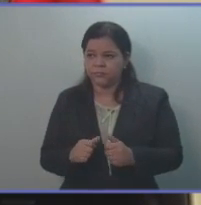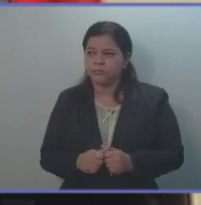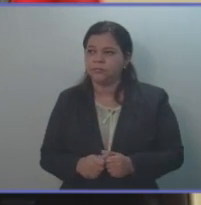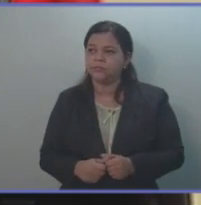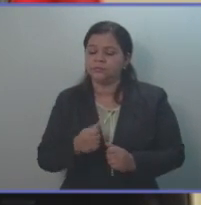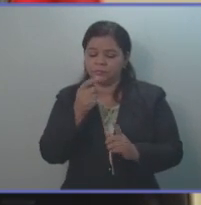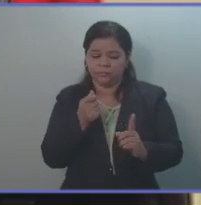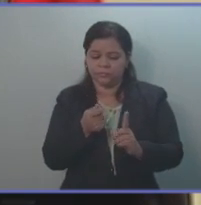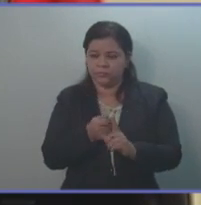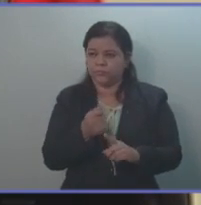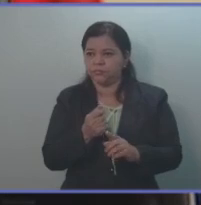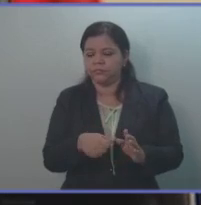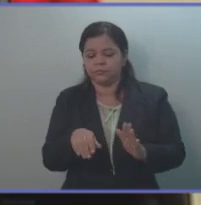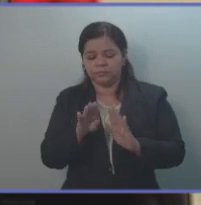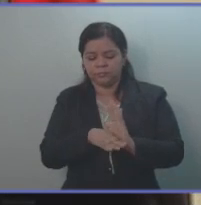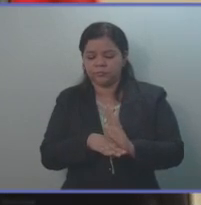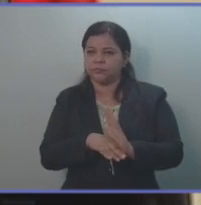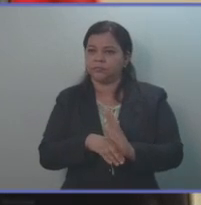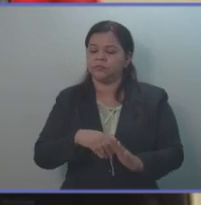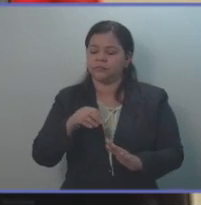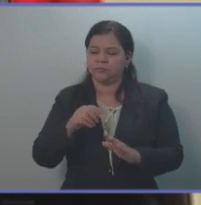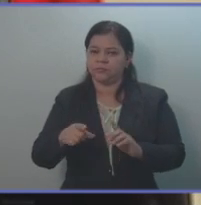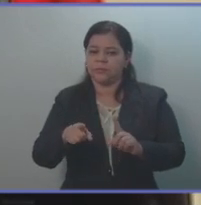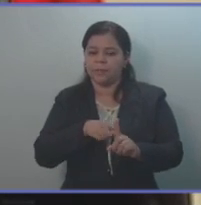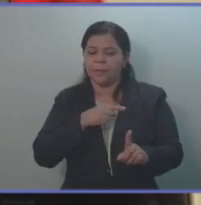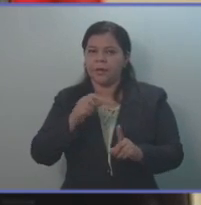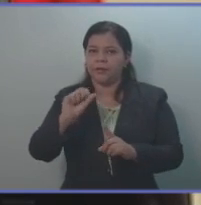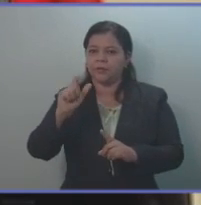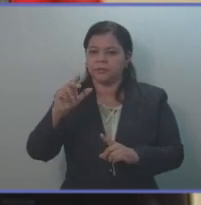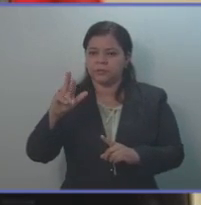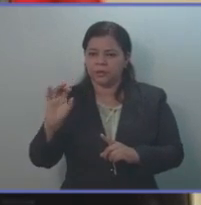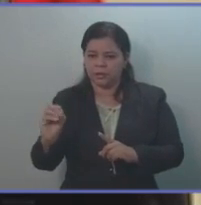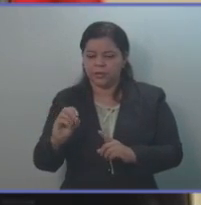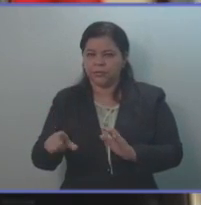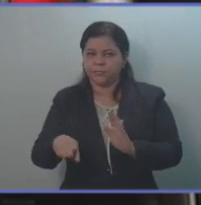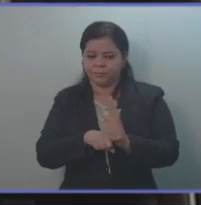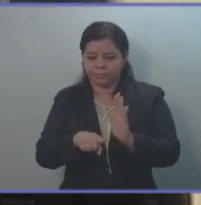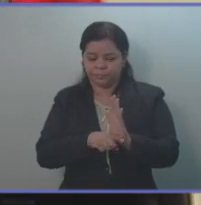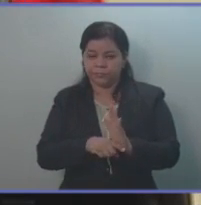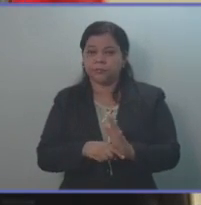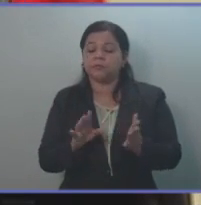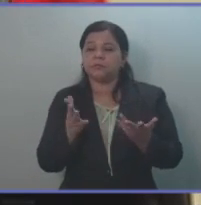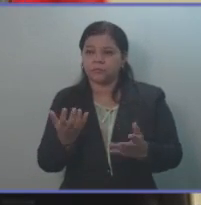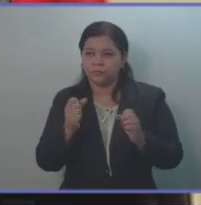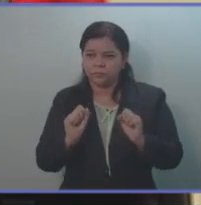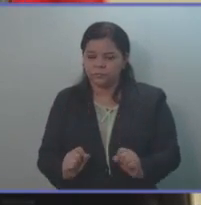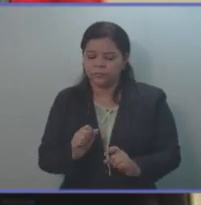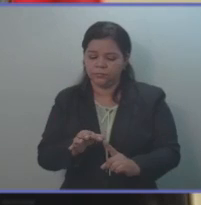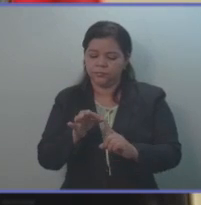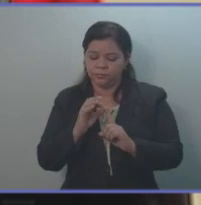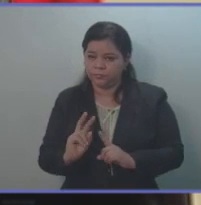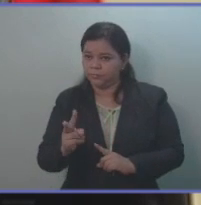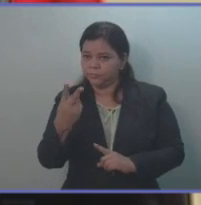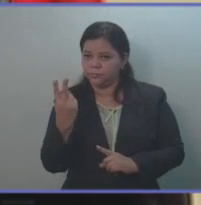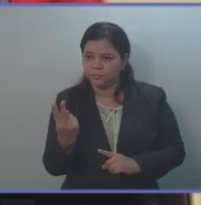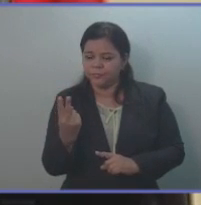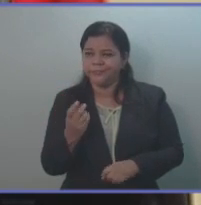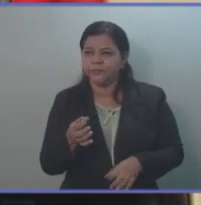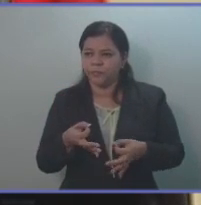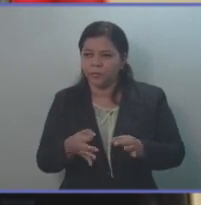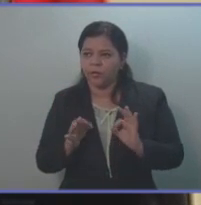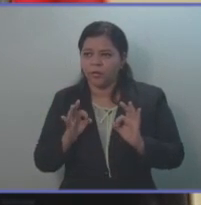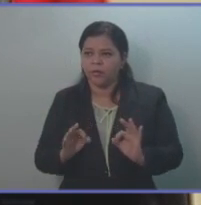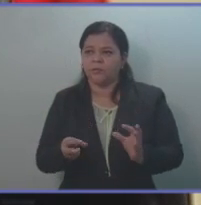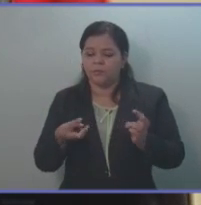salario inferior a medio salario mínimo a un salario de media jornada, a fin de encontrar en un segundo momento el mecanismo